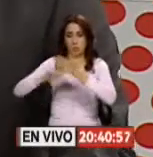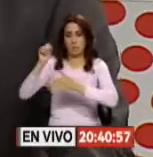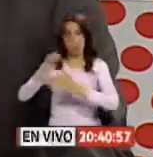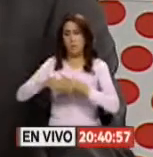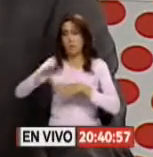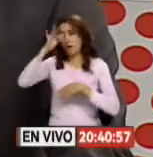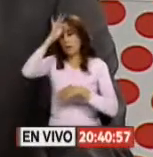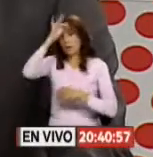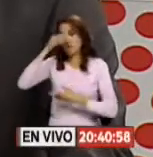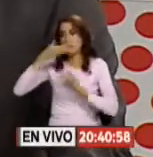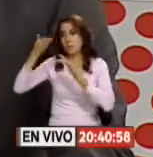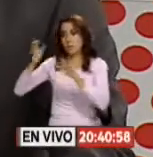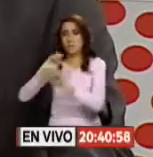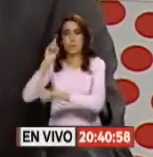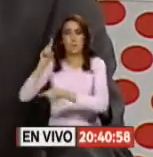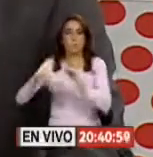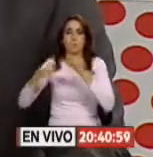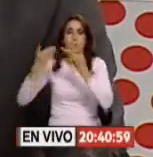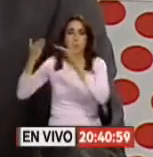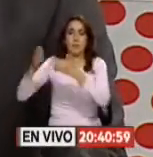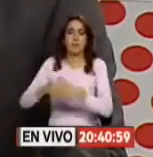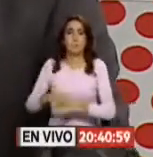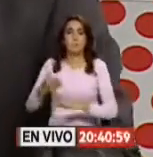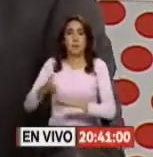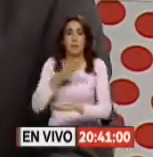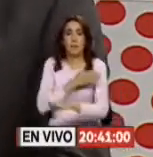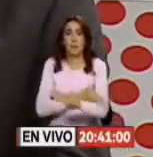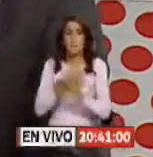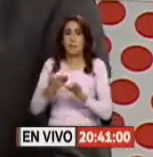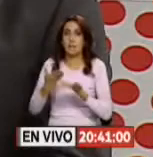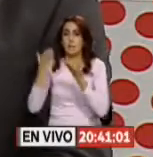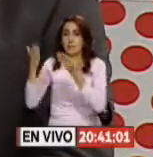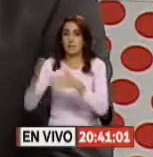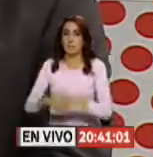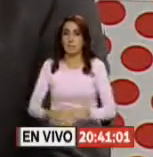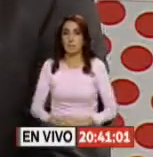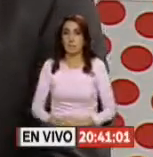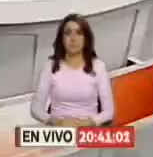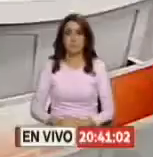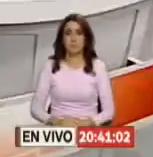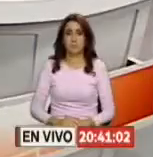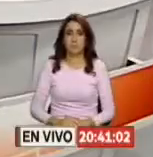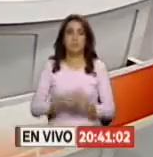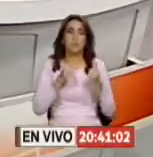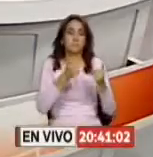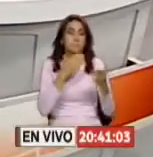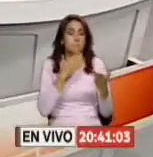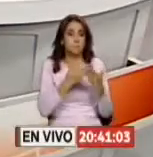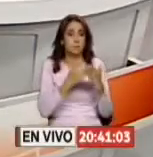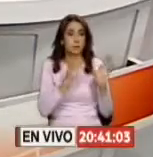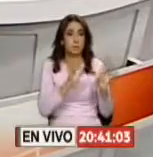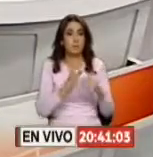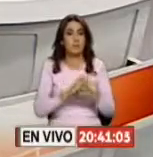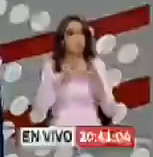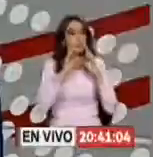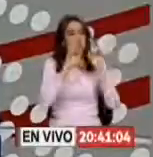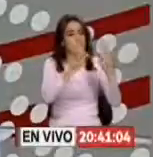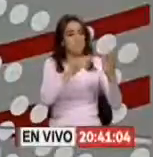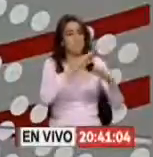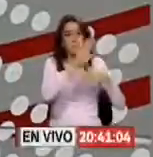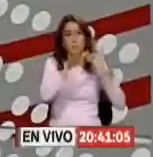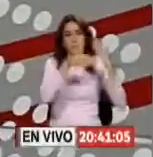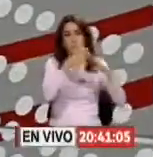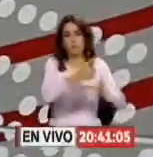ya no da esa medicación, ya no da, pero antes daba. Hay pacientes que la toman, de hecho. Muy bien, esperemos entonces las respuestas de las autoridades en